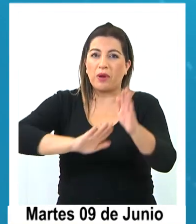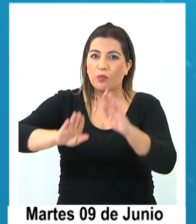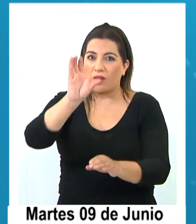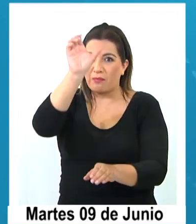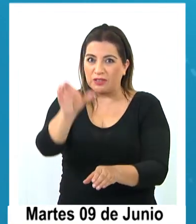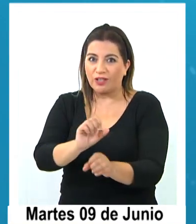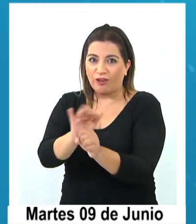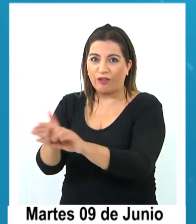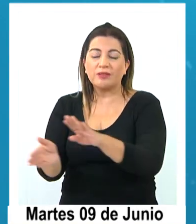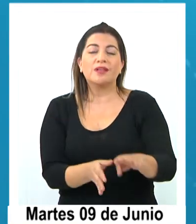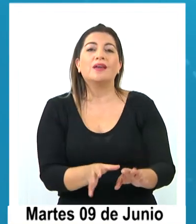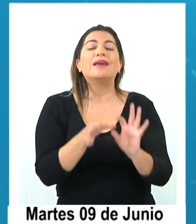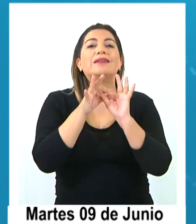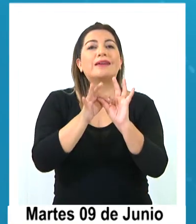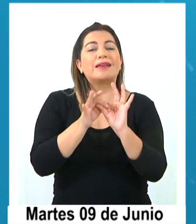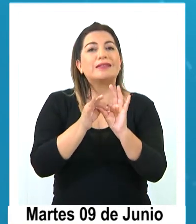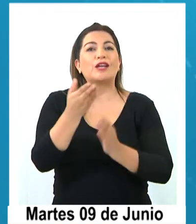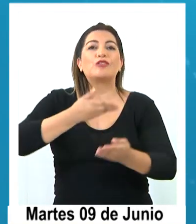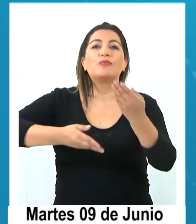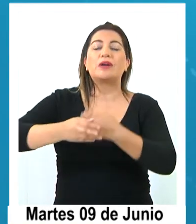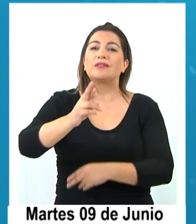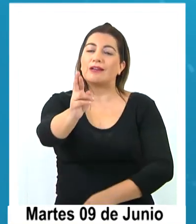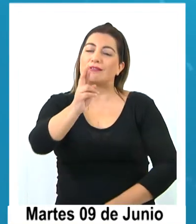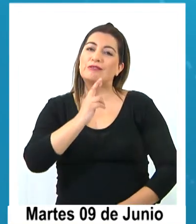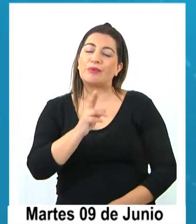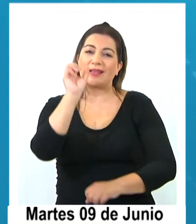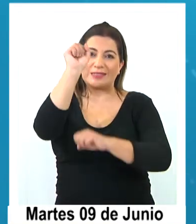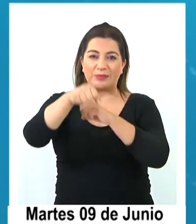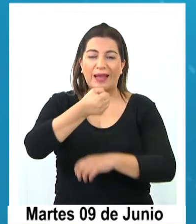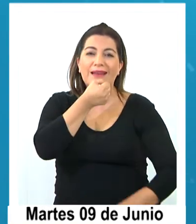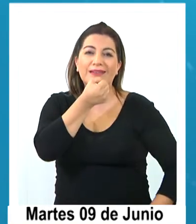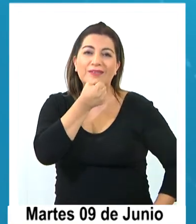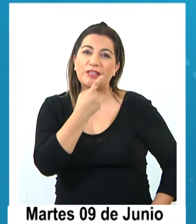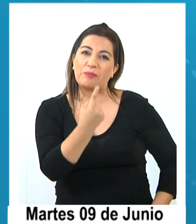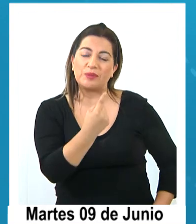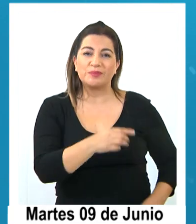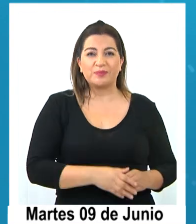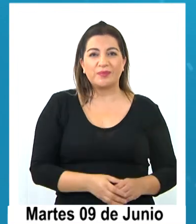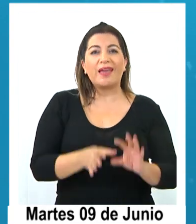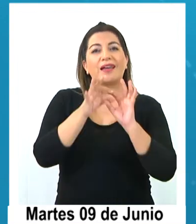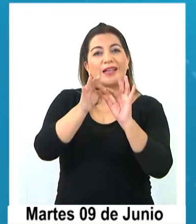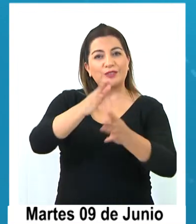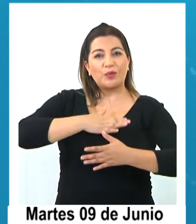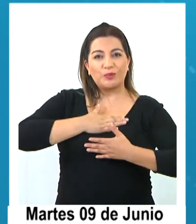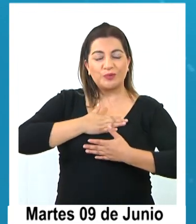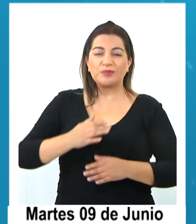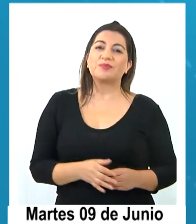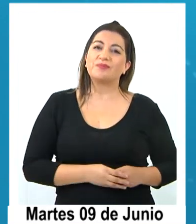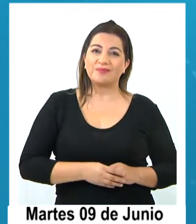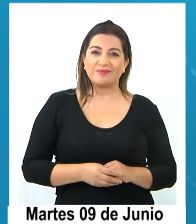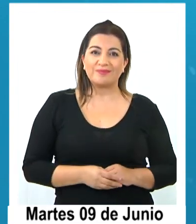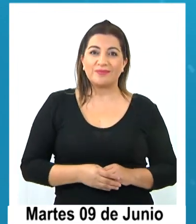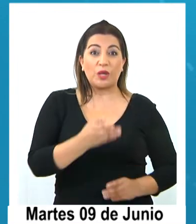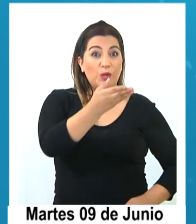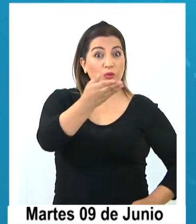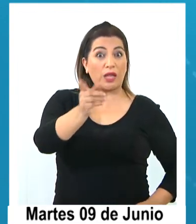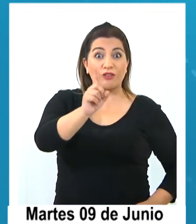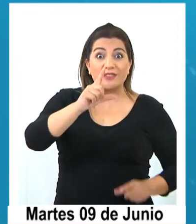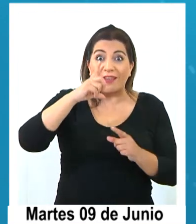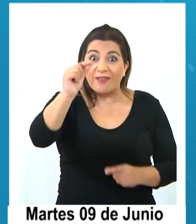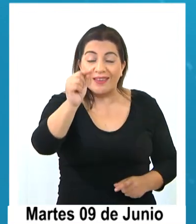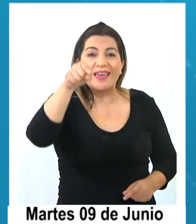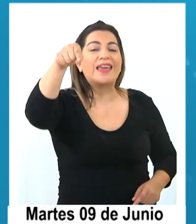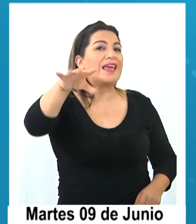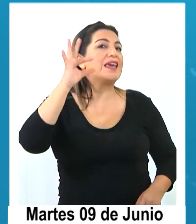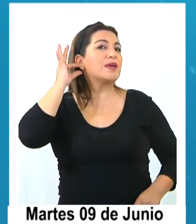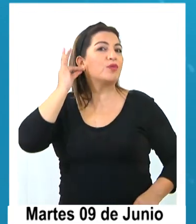Ok. Liliana, gracias por haber estado con nosotros y por haberme aceptado esta entrevista. Gracias, Karin. Un gusto. Ustedes